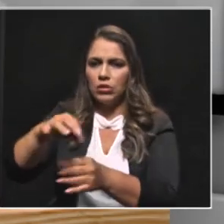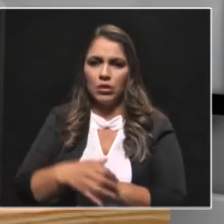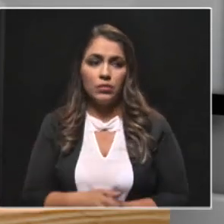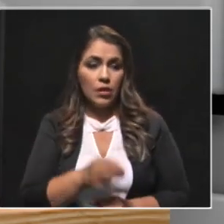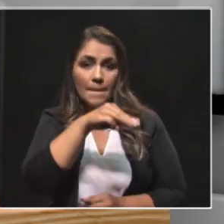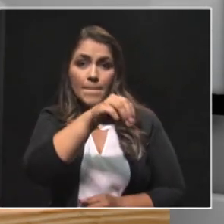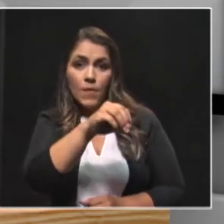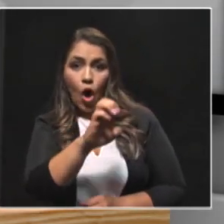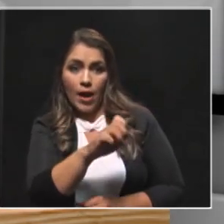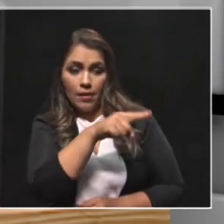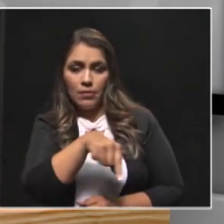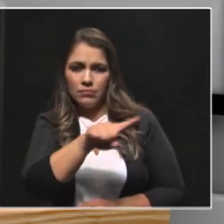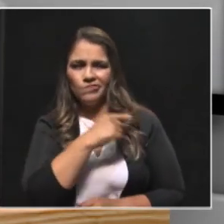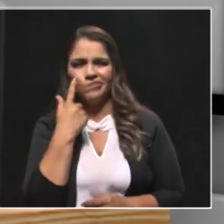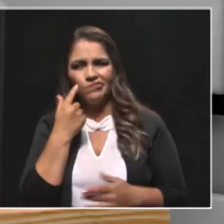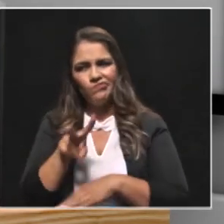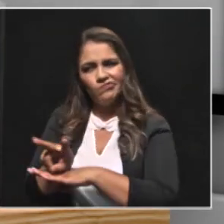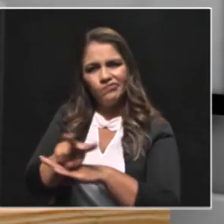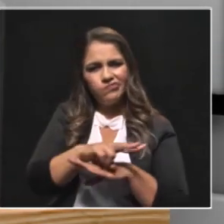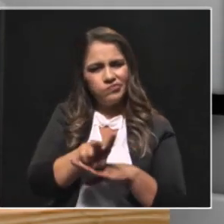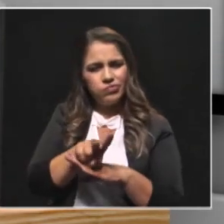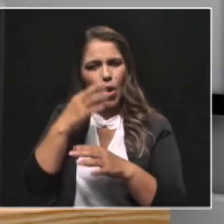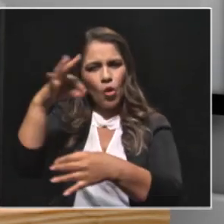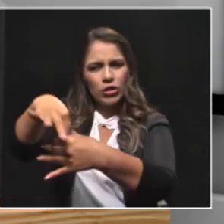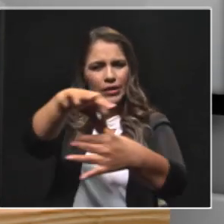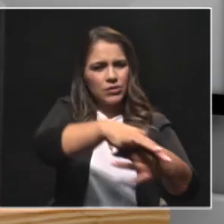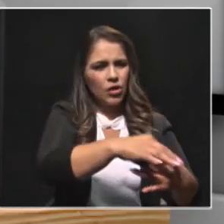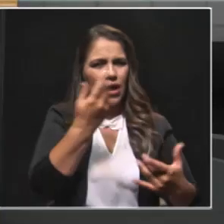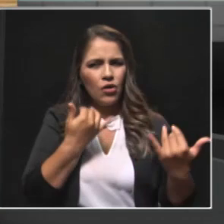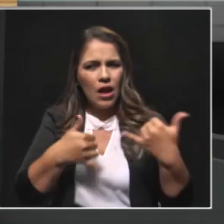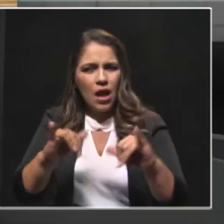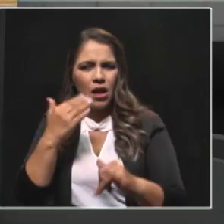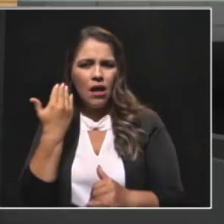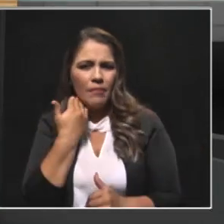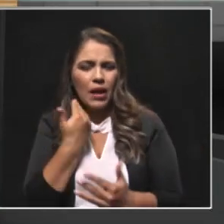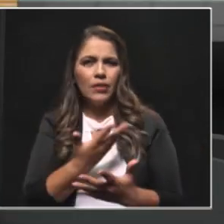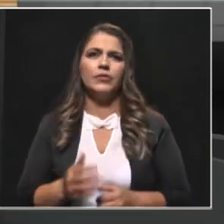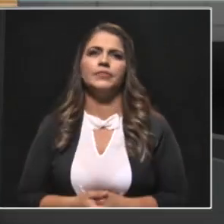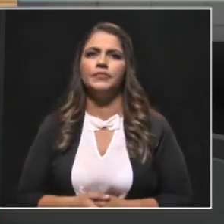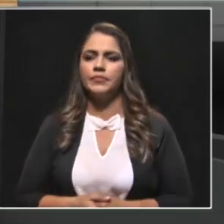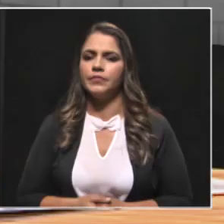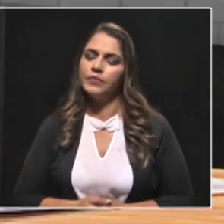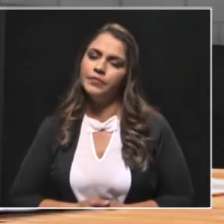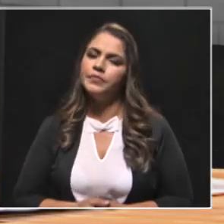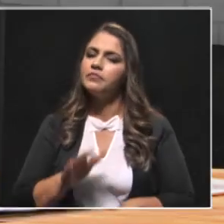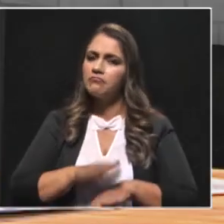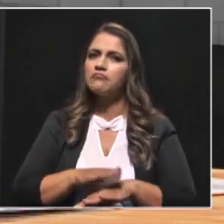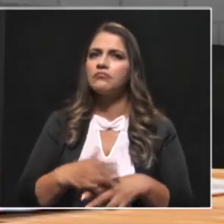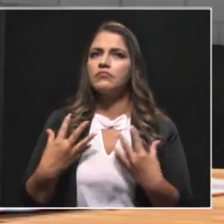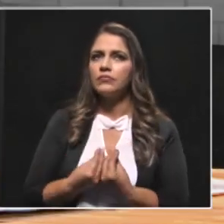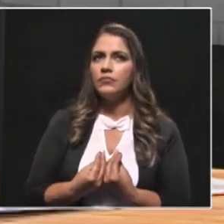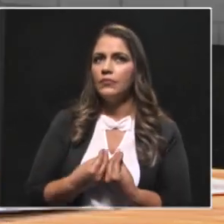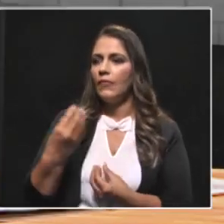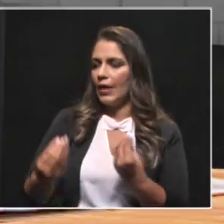en cada municipio. A la fecha que han encontrado ustedes en Antioquia, ¿qué ocurre con el señor de cédulas, Verónica? Nosotros hacemos un seguimiento a la inscripción